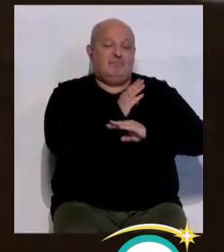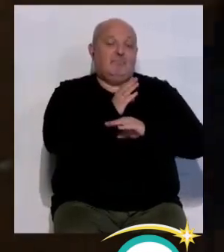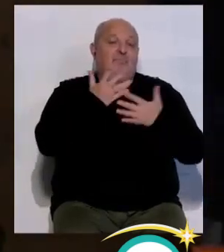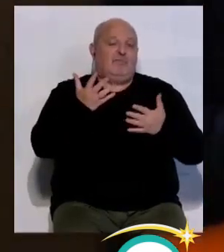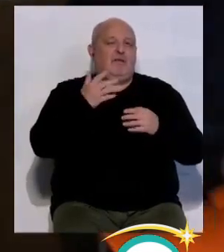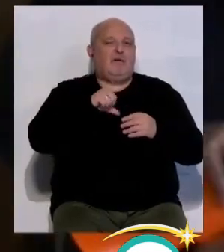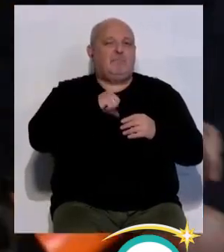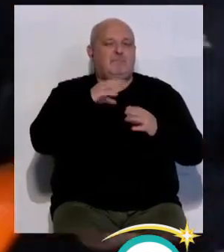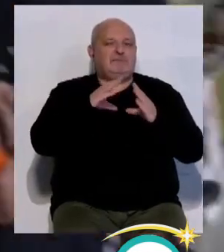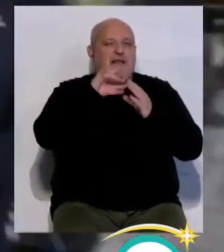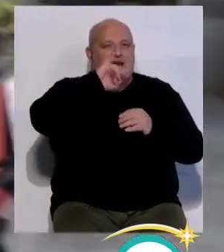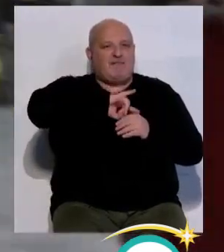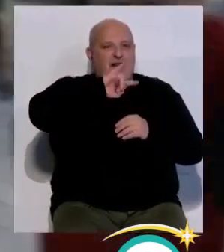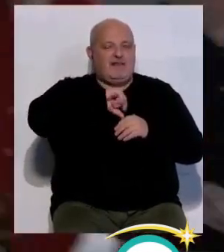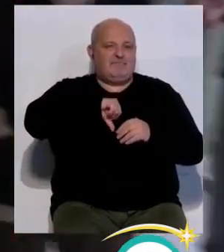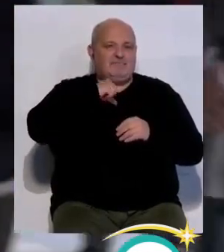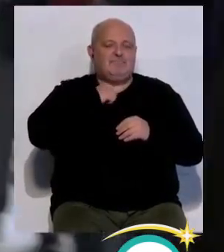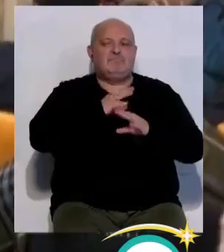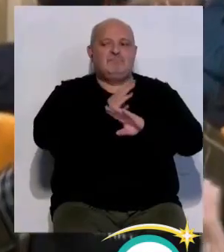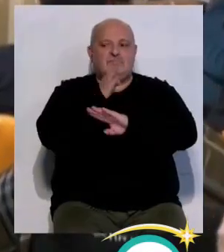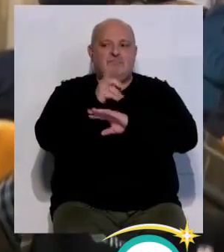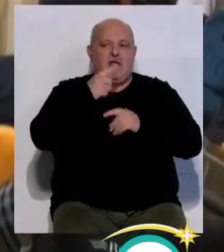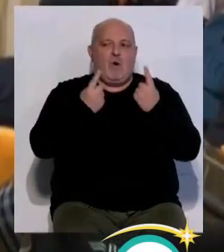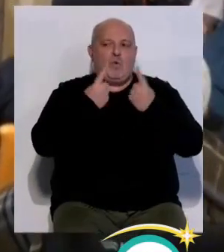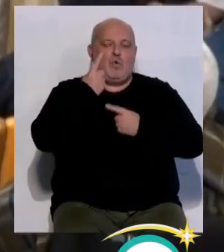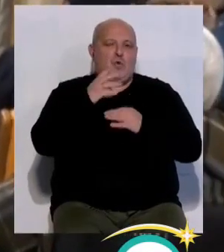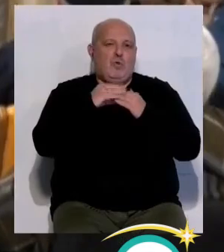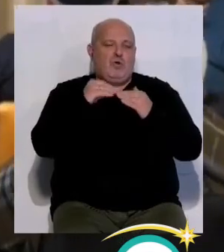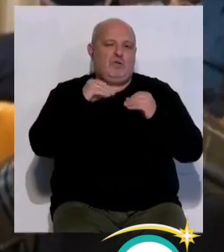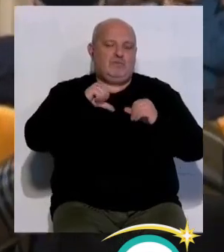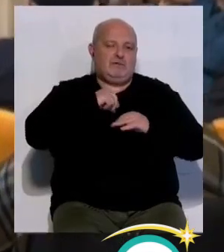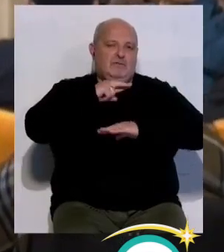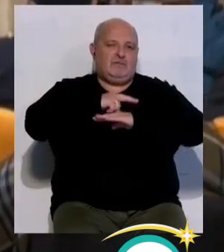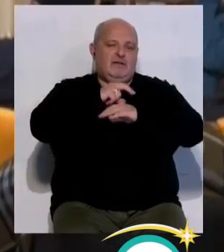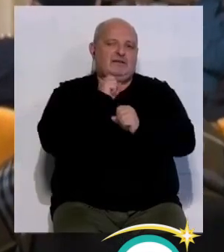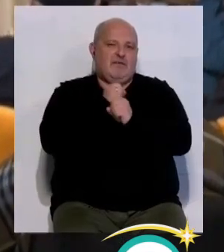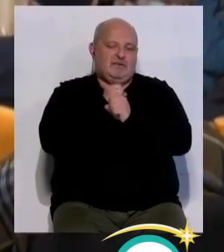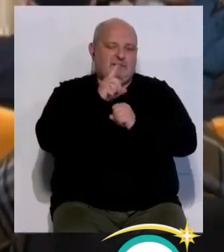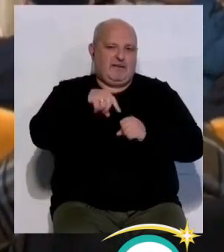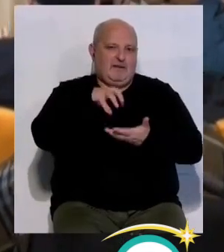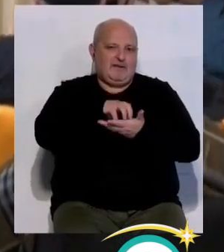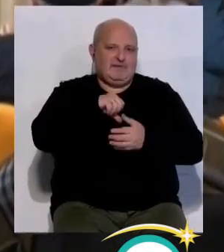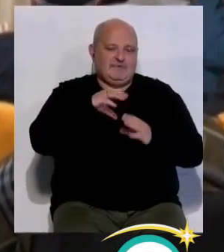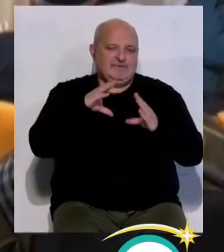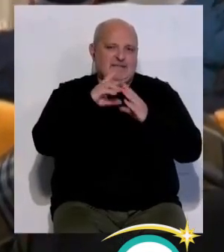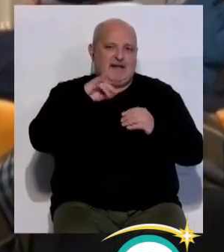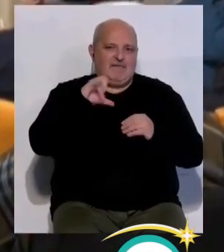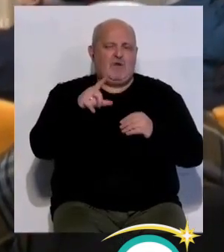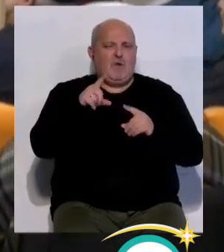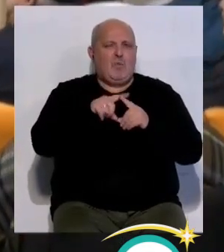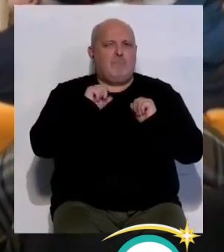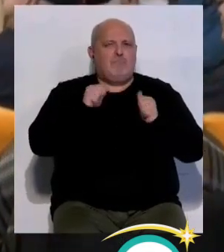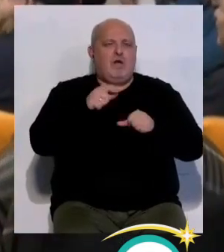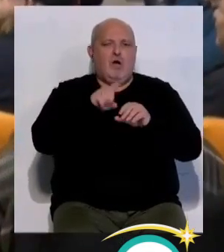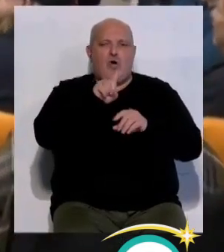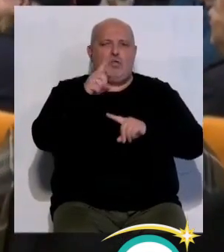como a la clínica de San Rafael, donde han sido recibidos por algunos pacientes ingresados y trabajadores del centro. Una agenda que comenzaba